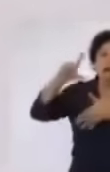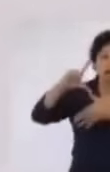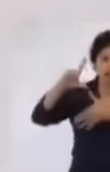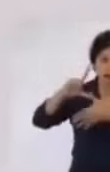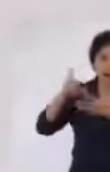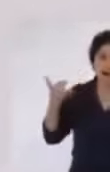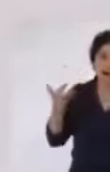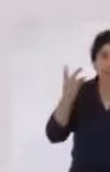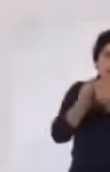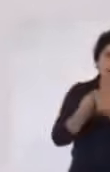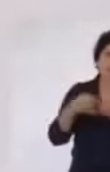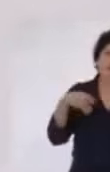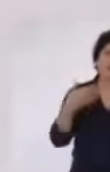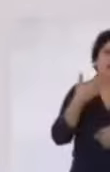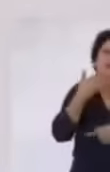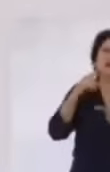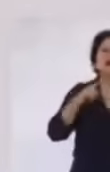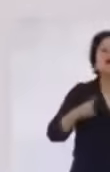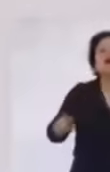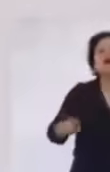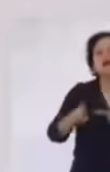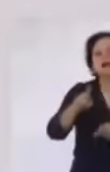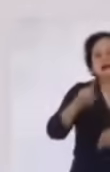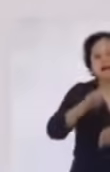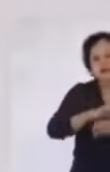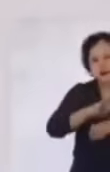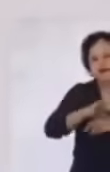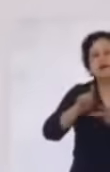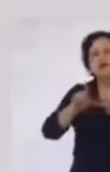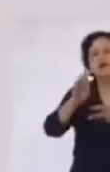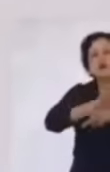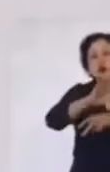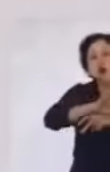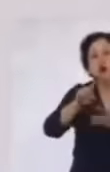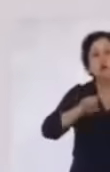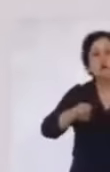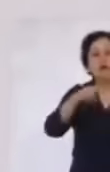Latina: Brasil, Colombia, Chile y México.